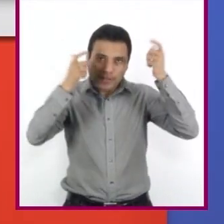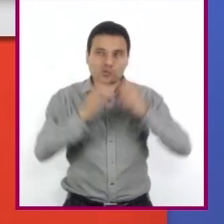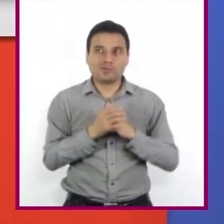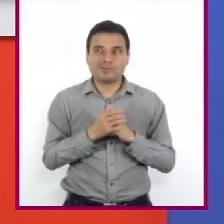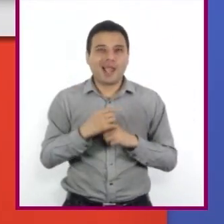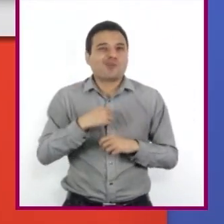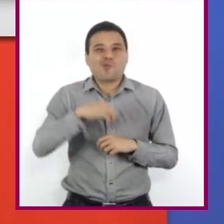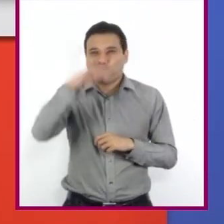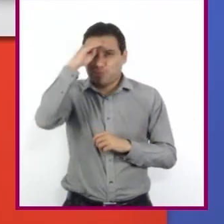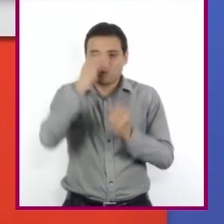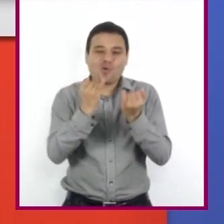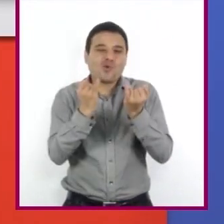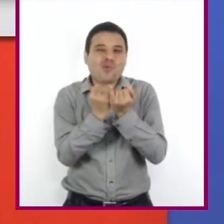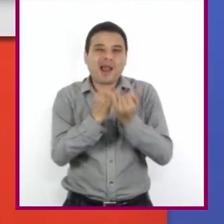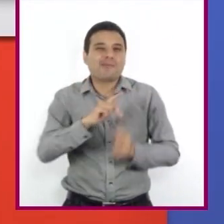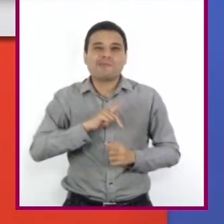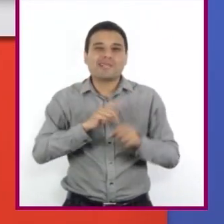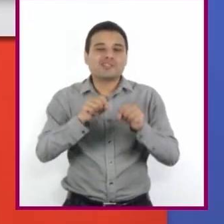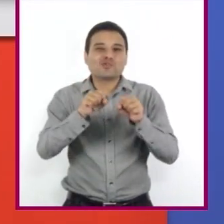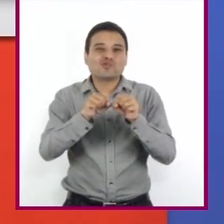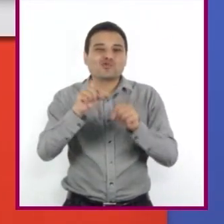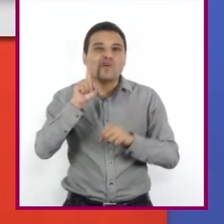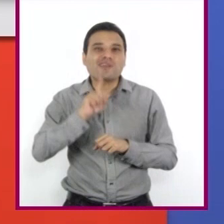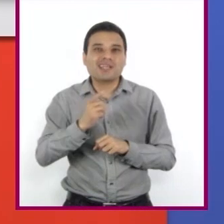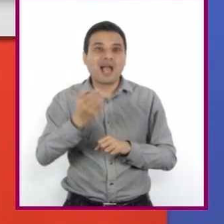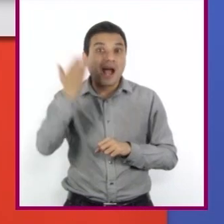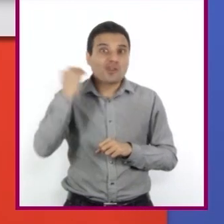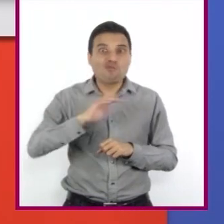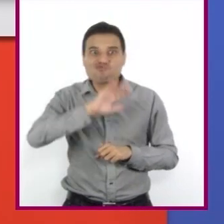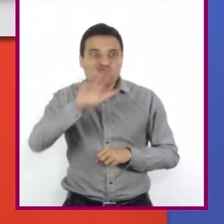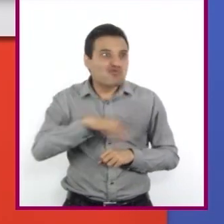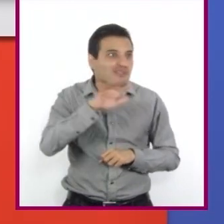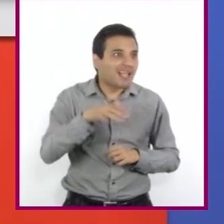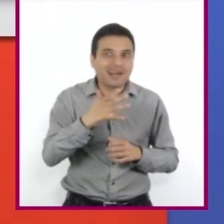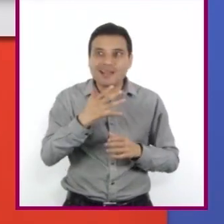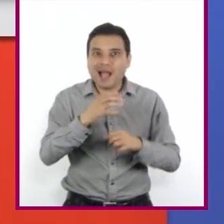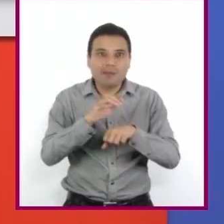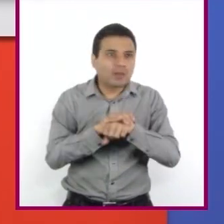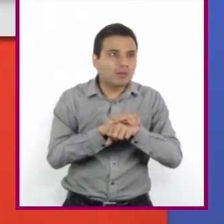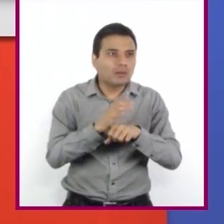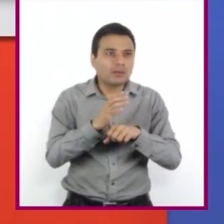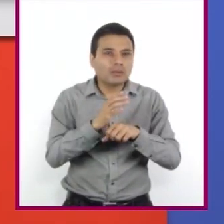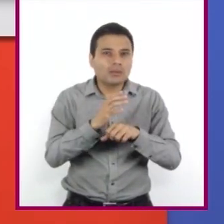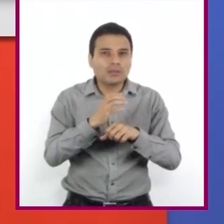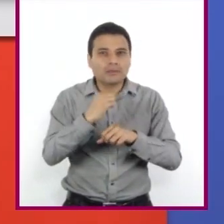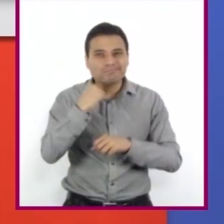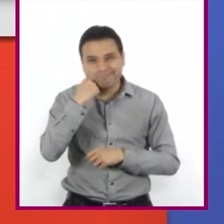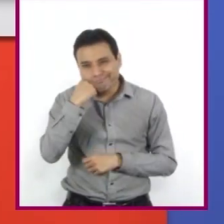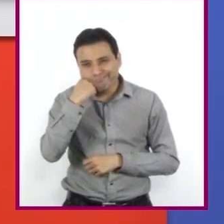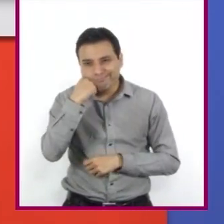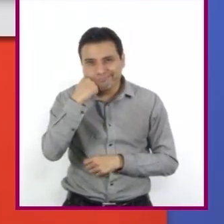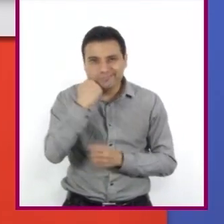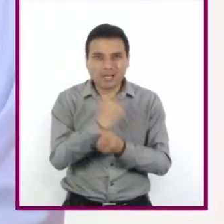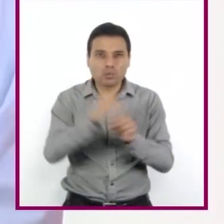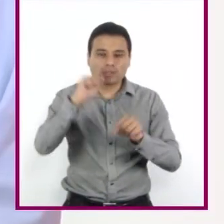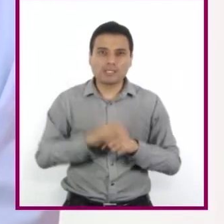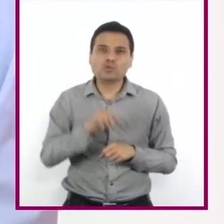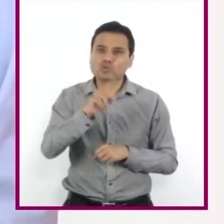parque y al no encontrar a sus amigos se ponía triste y aburrida. ¿A ustedes qué les hace imaginar esta